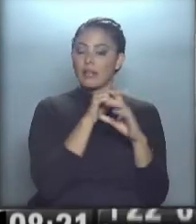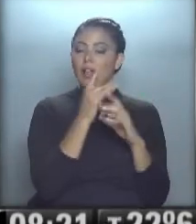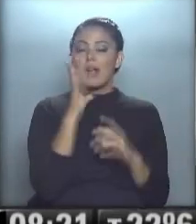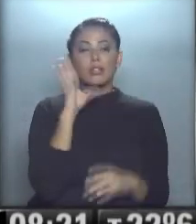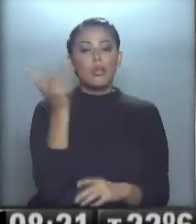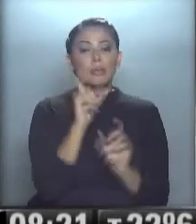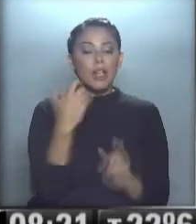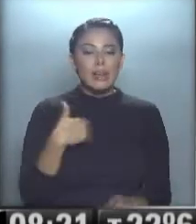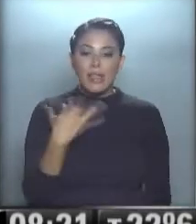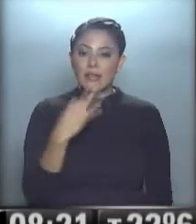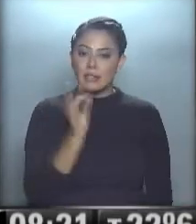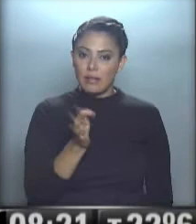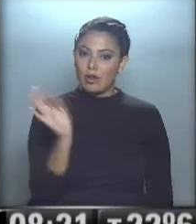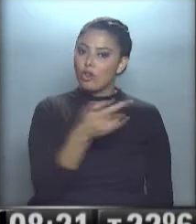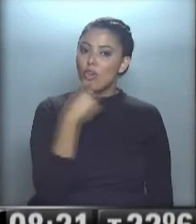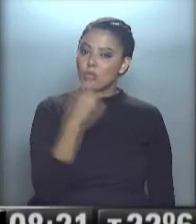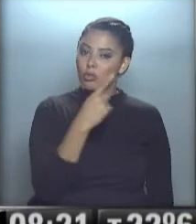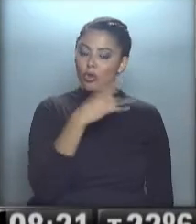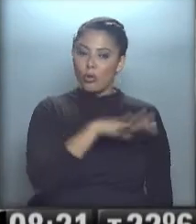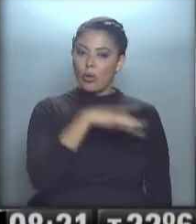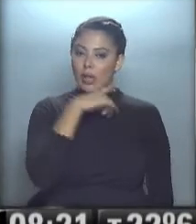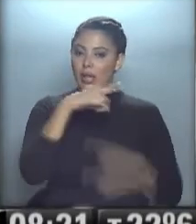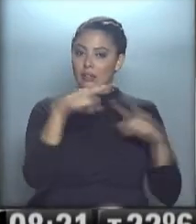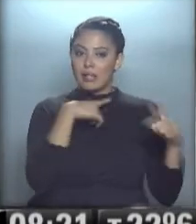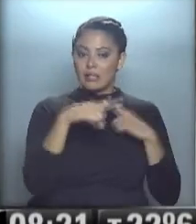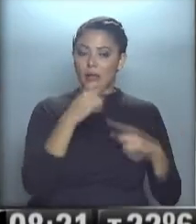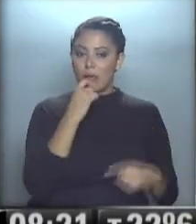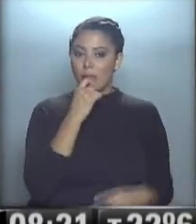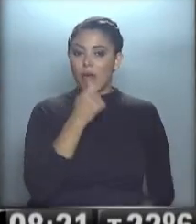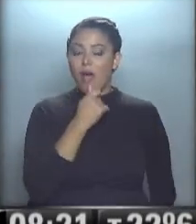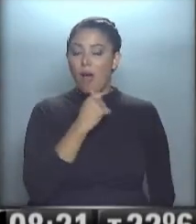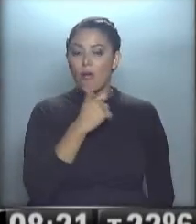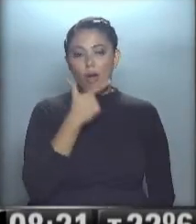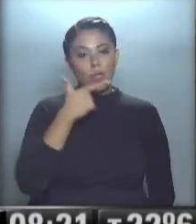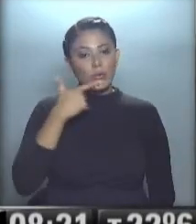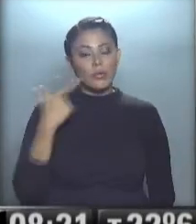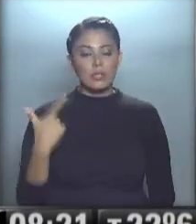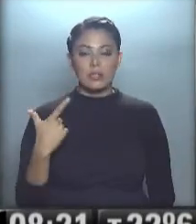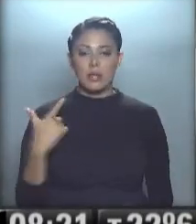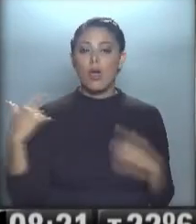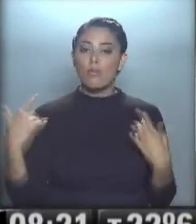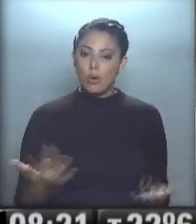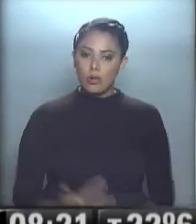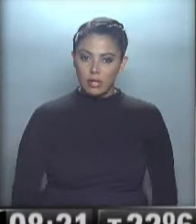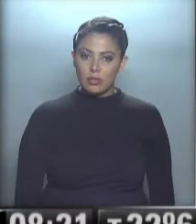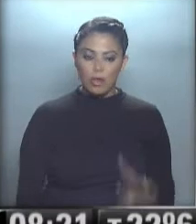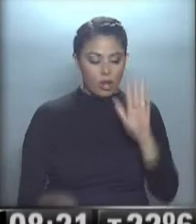deben saber que nosotros somos reserva estratégica de agua dulce. Por eso se